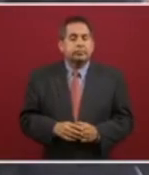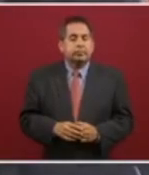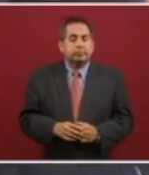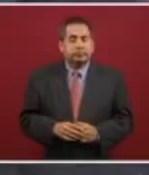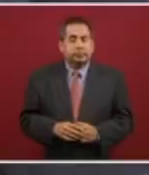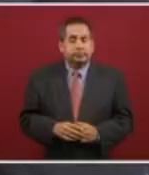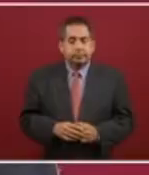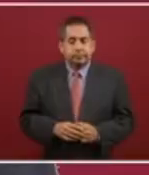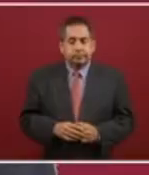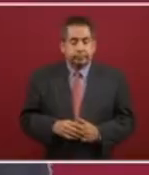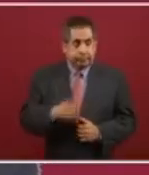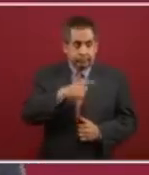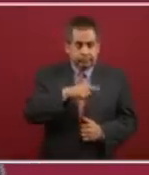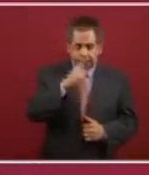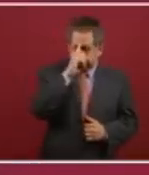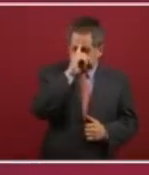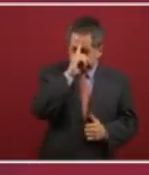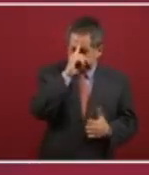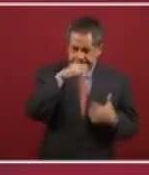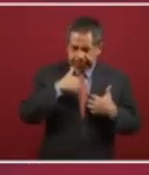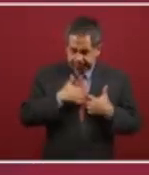los más conscientes